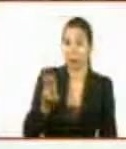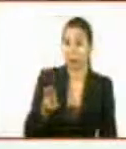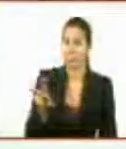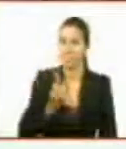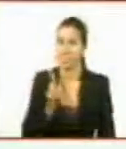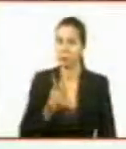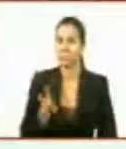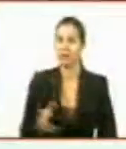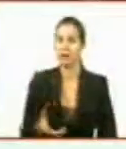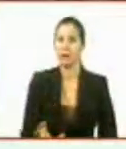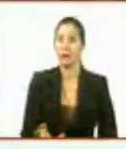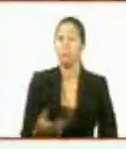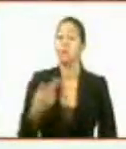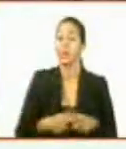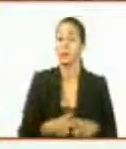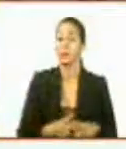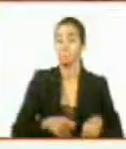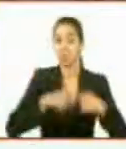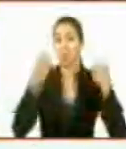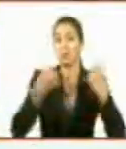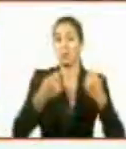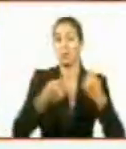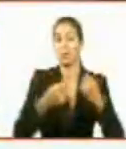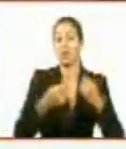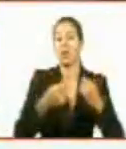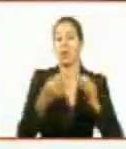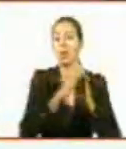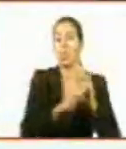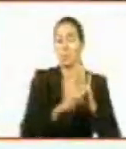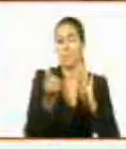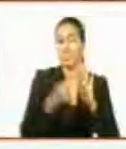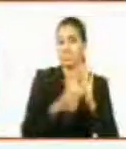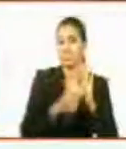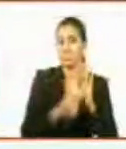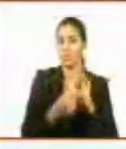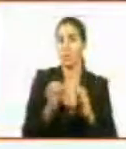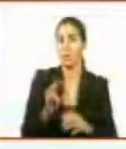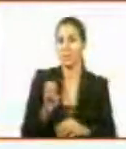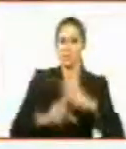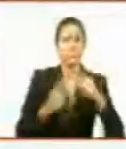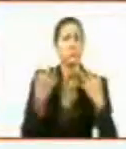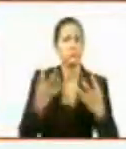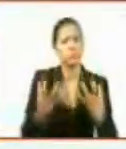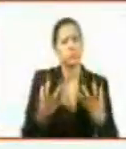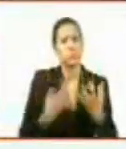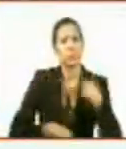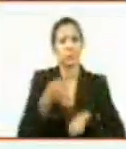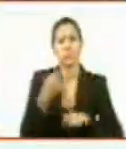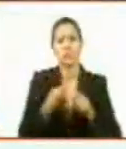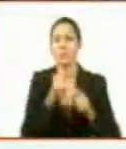jugando el interés de Estados Unidos, estaba violando las cuotas de la OPEP, estaba produciendo demasiado petróleo y